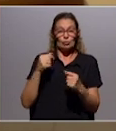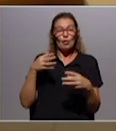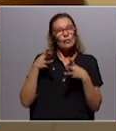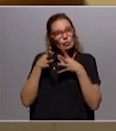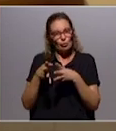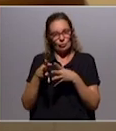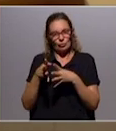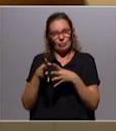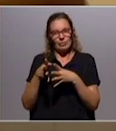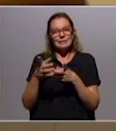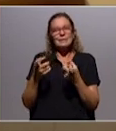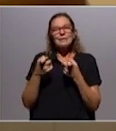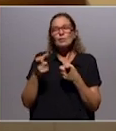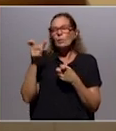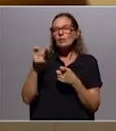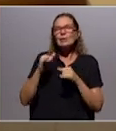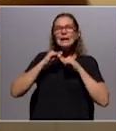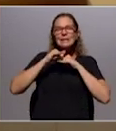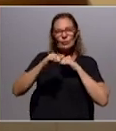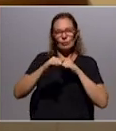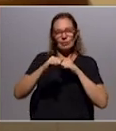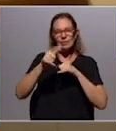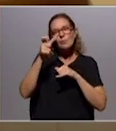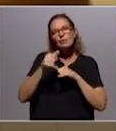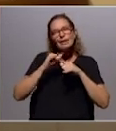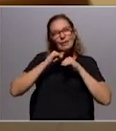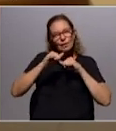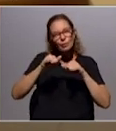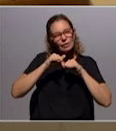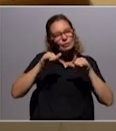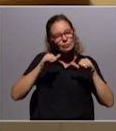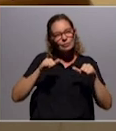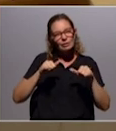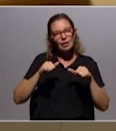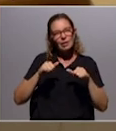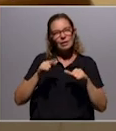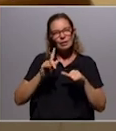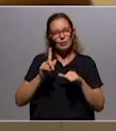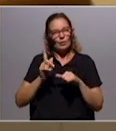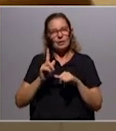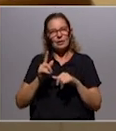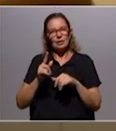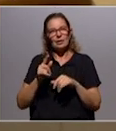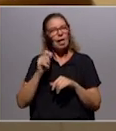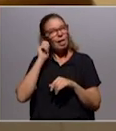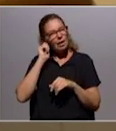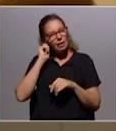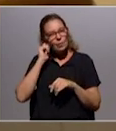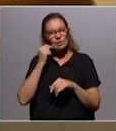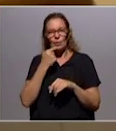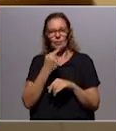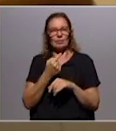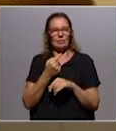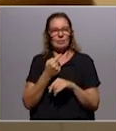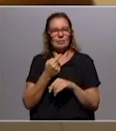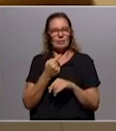suceda preciso gente que en el momento que la gente empieza a denunciar no es ser alcahuete como se dice